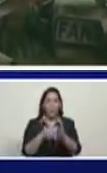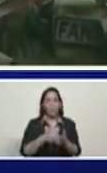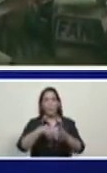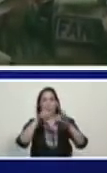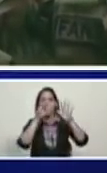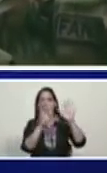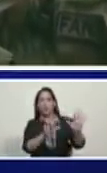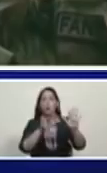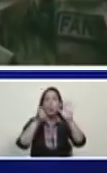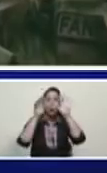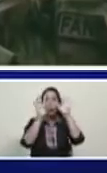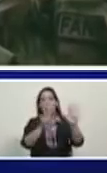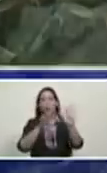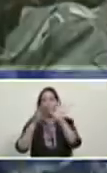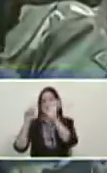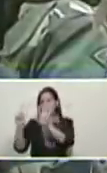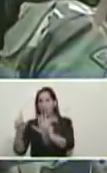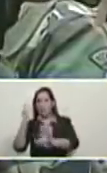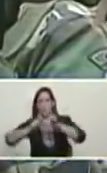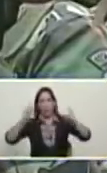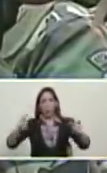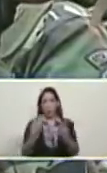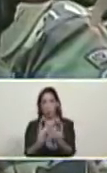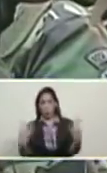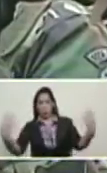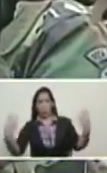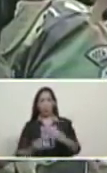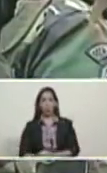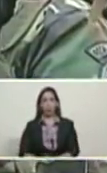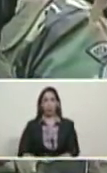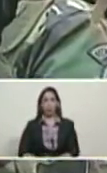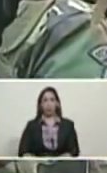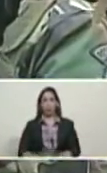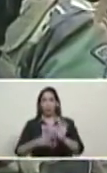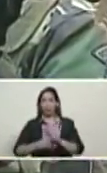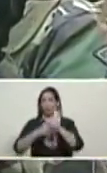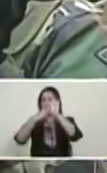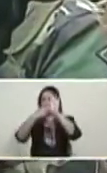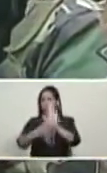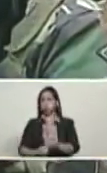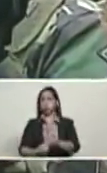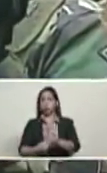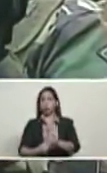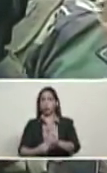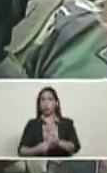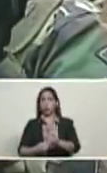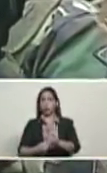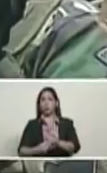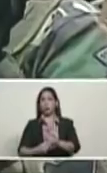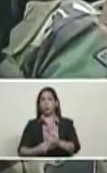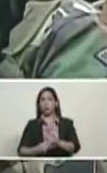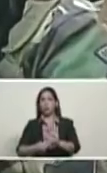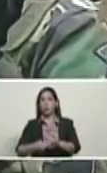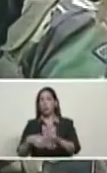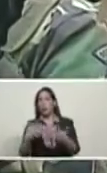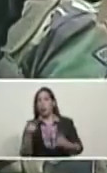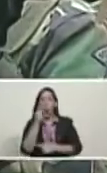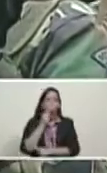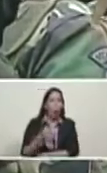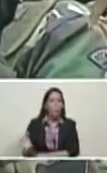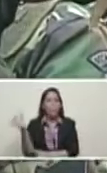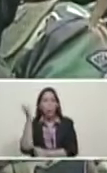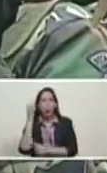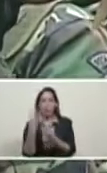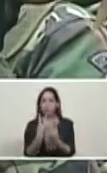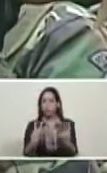1896 combatientes presentes en representación de los miles de hombres y mujeres que en